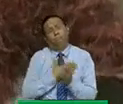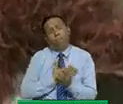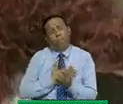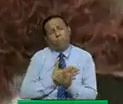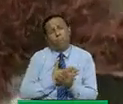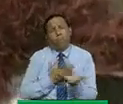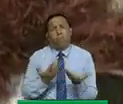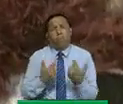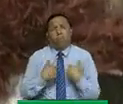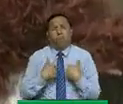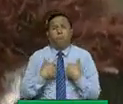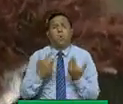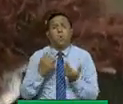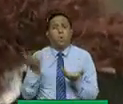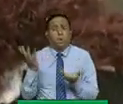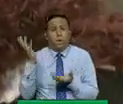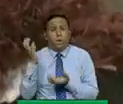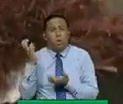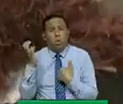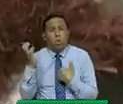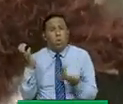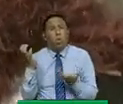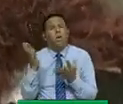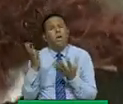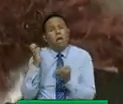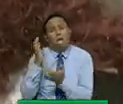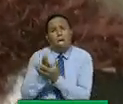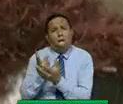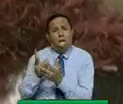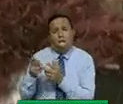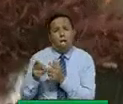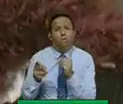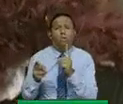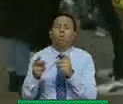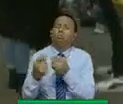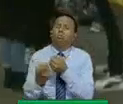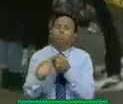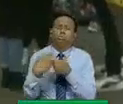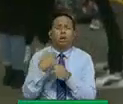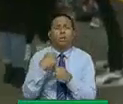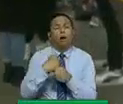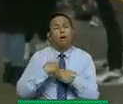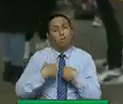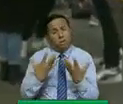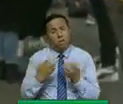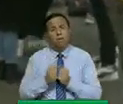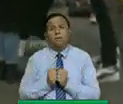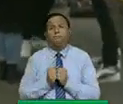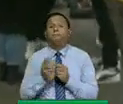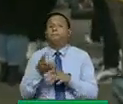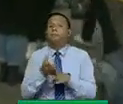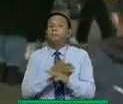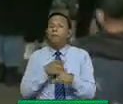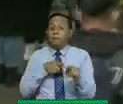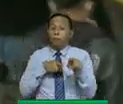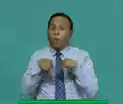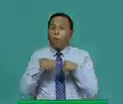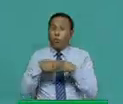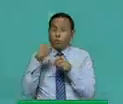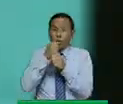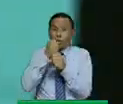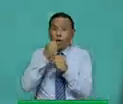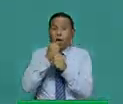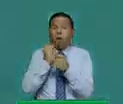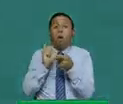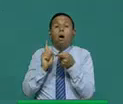tengo el seguro, para no perder el seguro, me dé el trabajo. La postulación para el concurso de méritos de oposición será hasta el